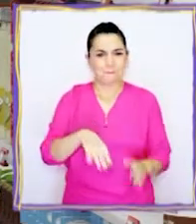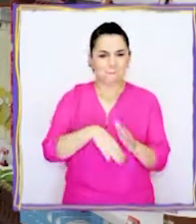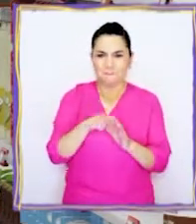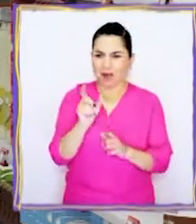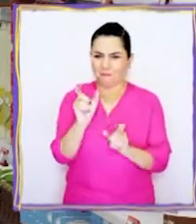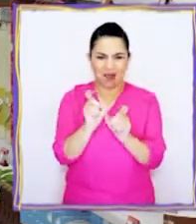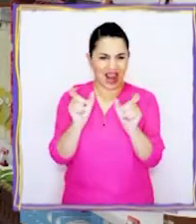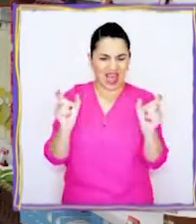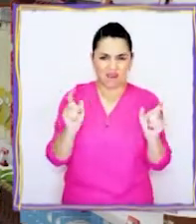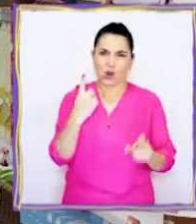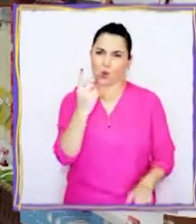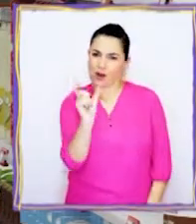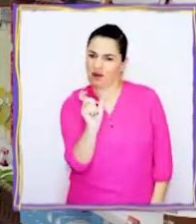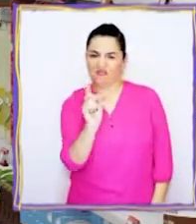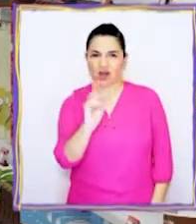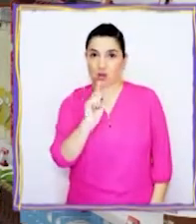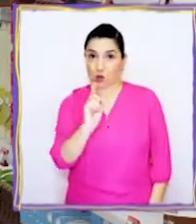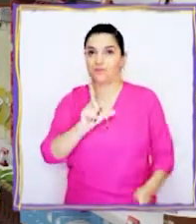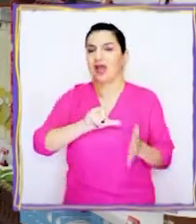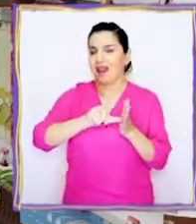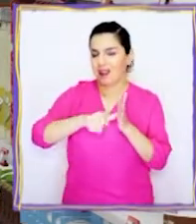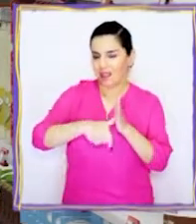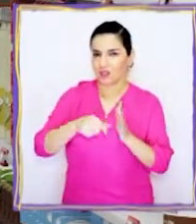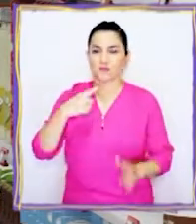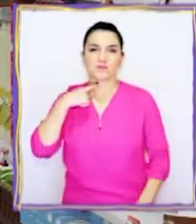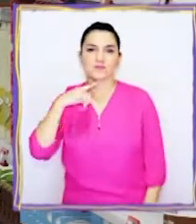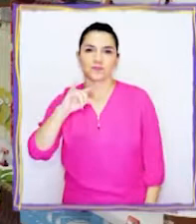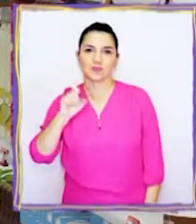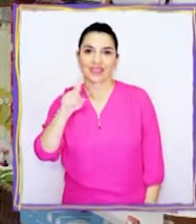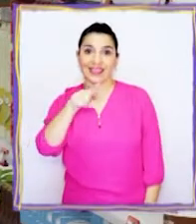más palabras, no solo una. Digámoslo más lento.